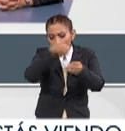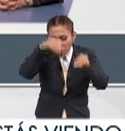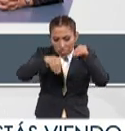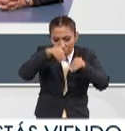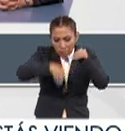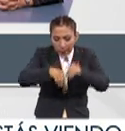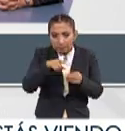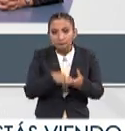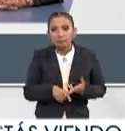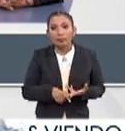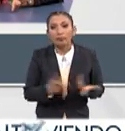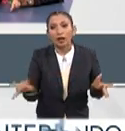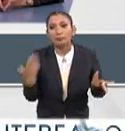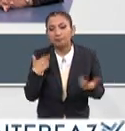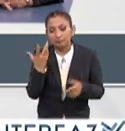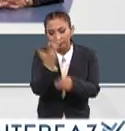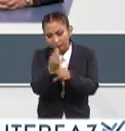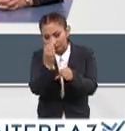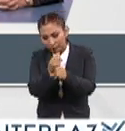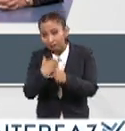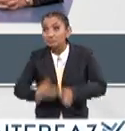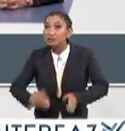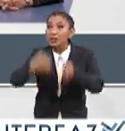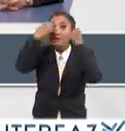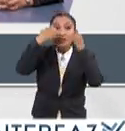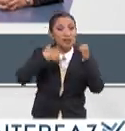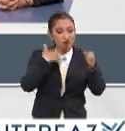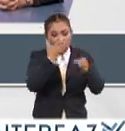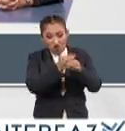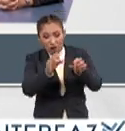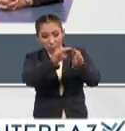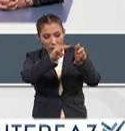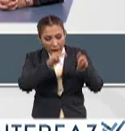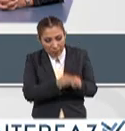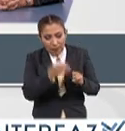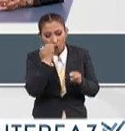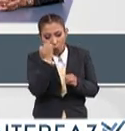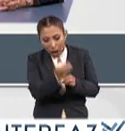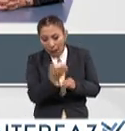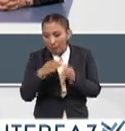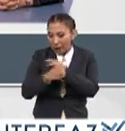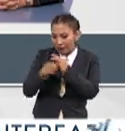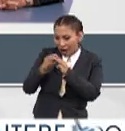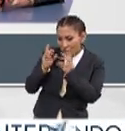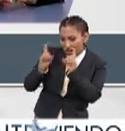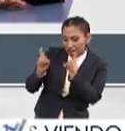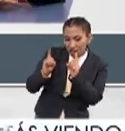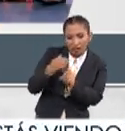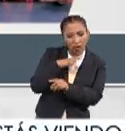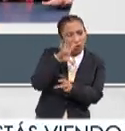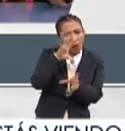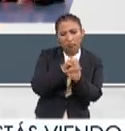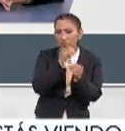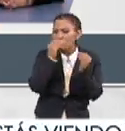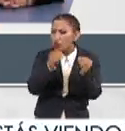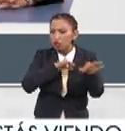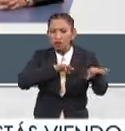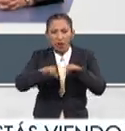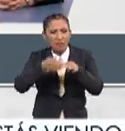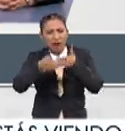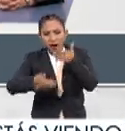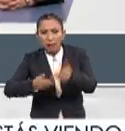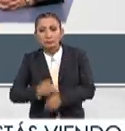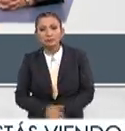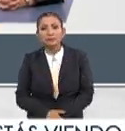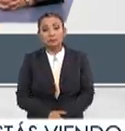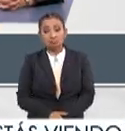especiales, adaptaciones arquitectónicas y al mobiliario escolar, material didáctico, en fin, sí son muchos